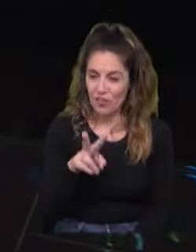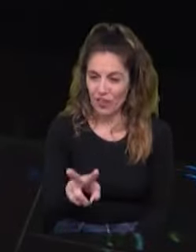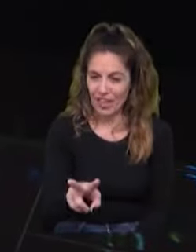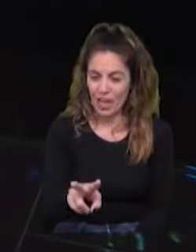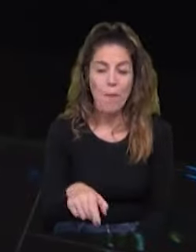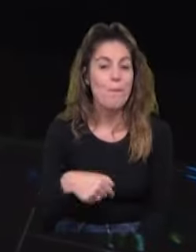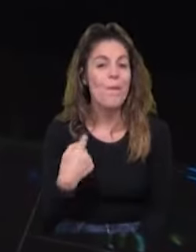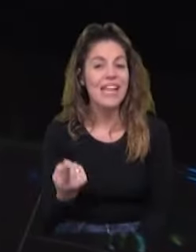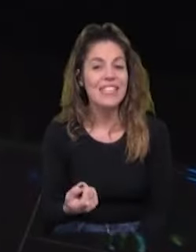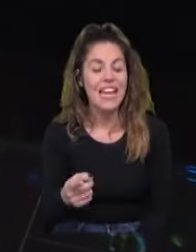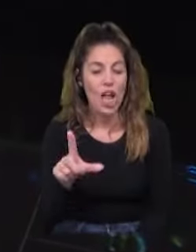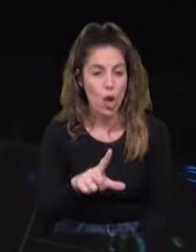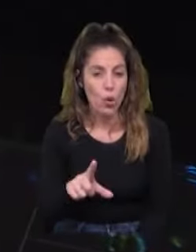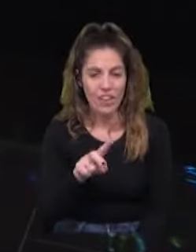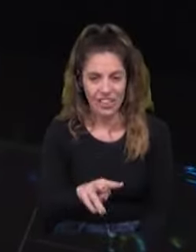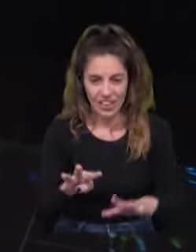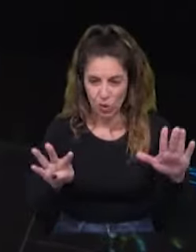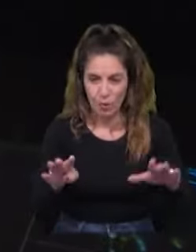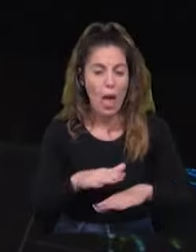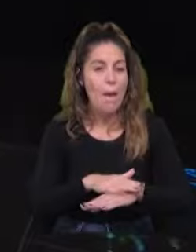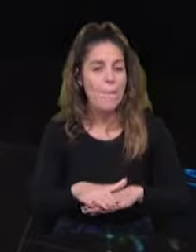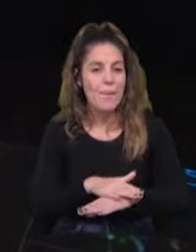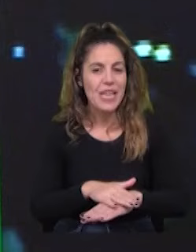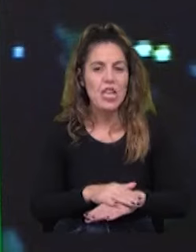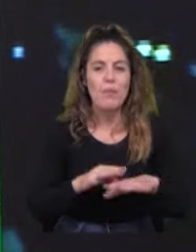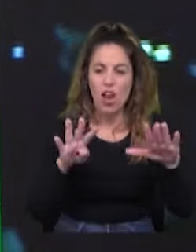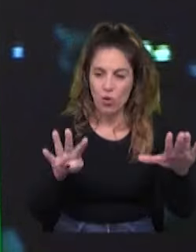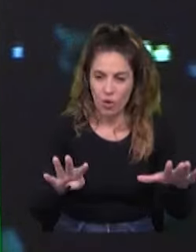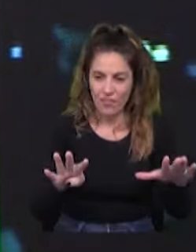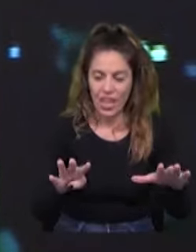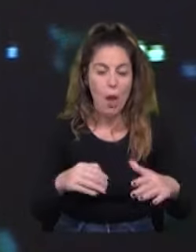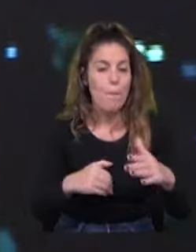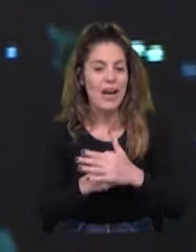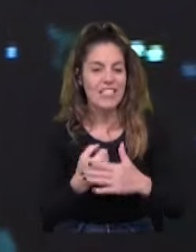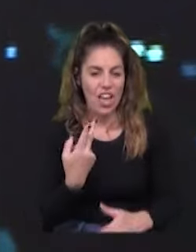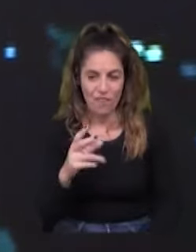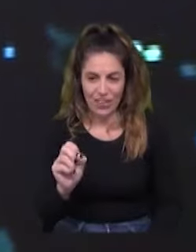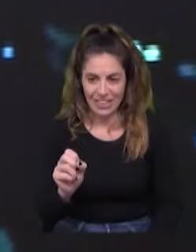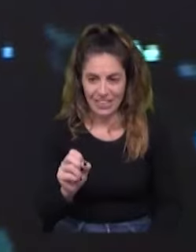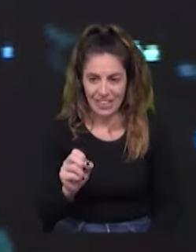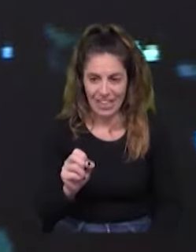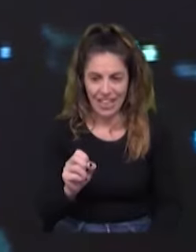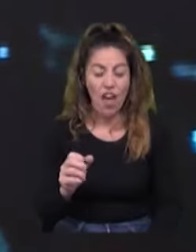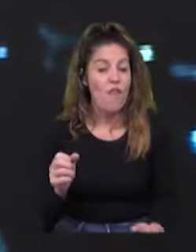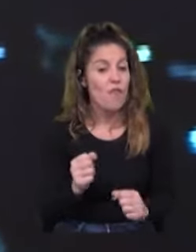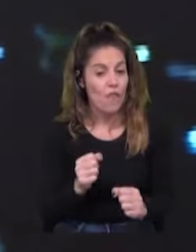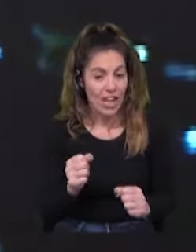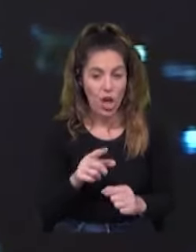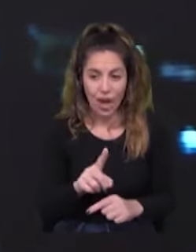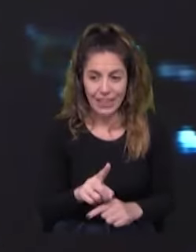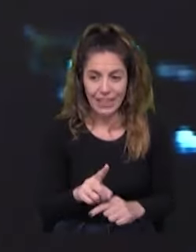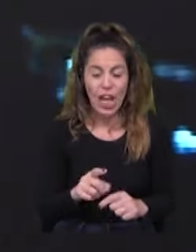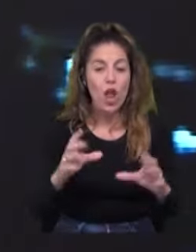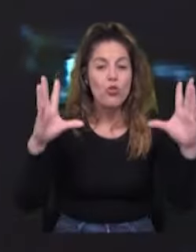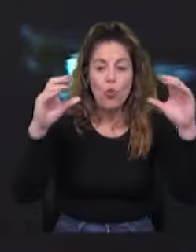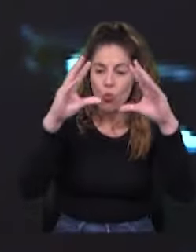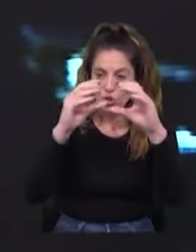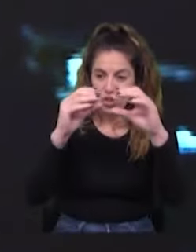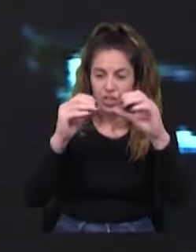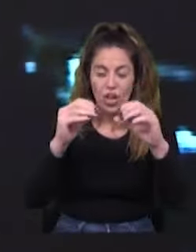dice que mañana lunes 29 de abril la mínima será de 9 grados la máxima de 20 va a estar templado tirando fresco con aumento de nubosidad